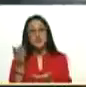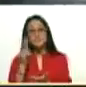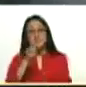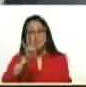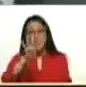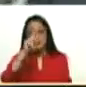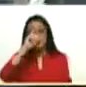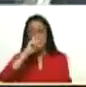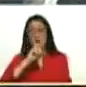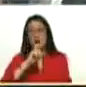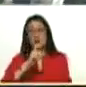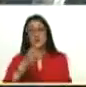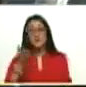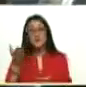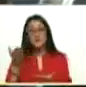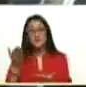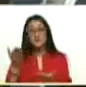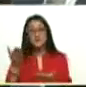24 años, Mehmet.